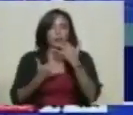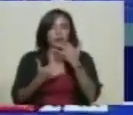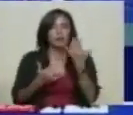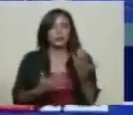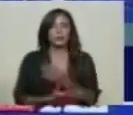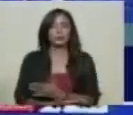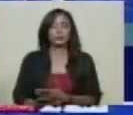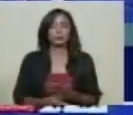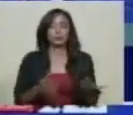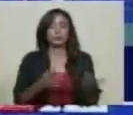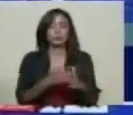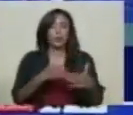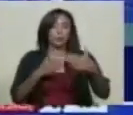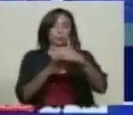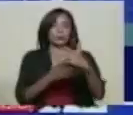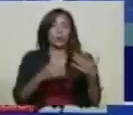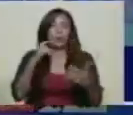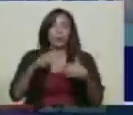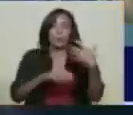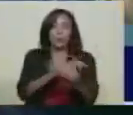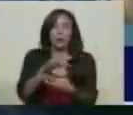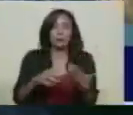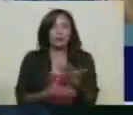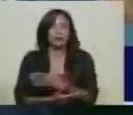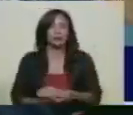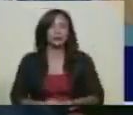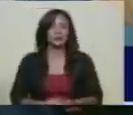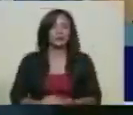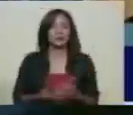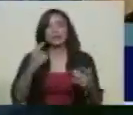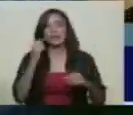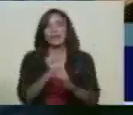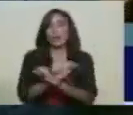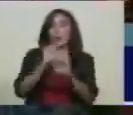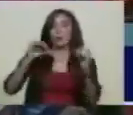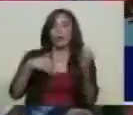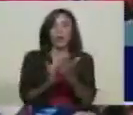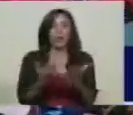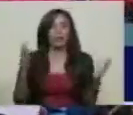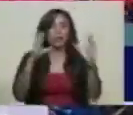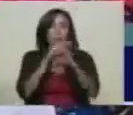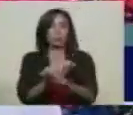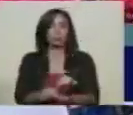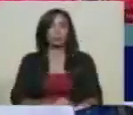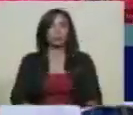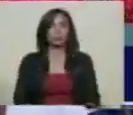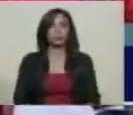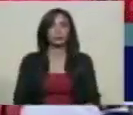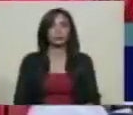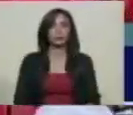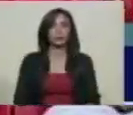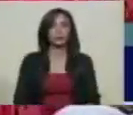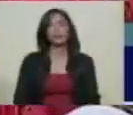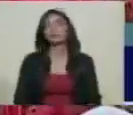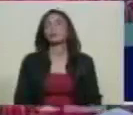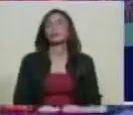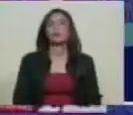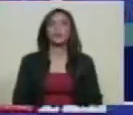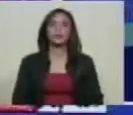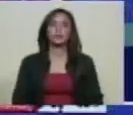Depresiones, tensiones, problemas, asuntos, desde que amanece hasta que amanece. Ni siquiera oscurece para